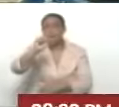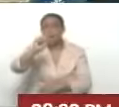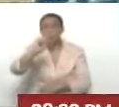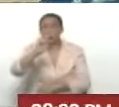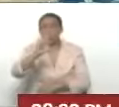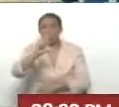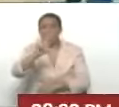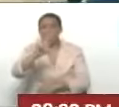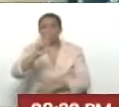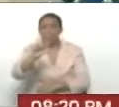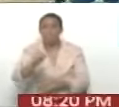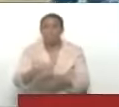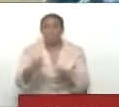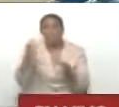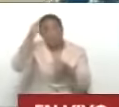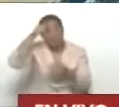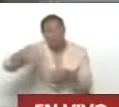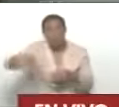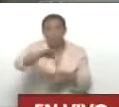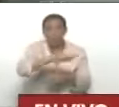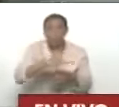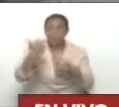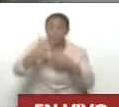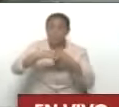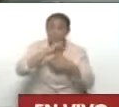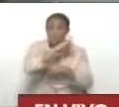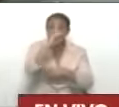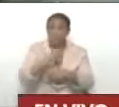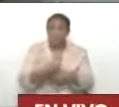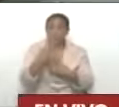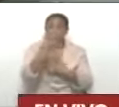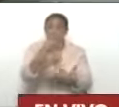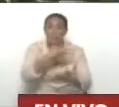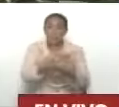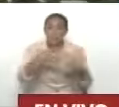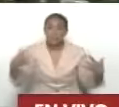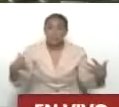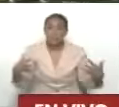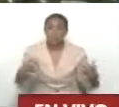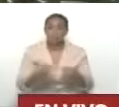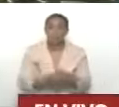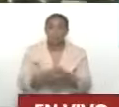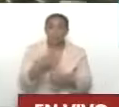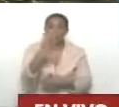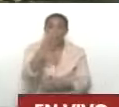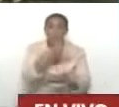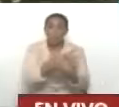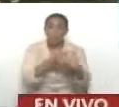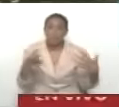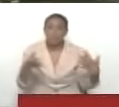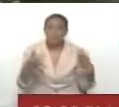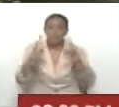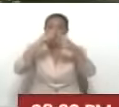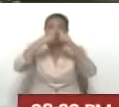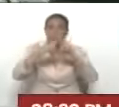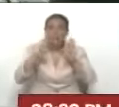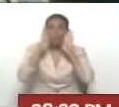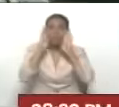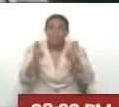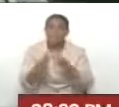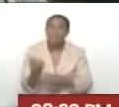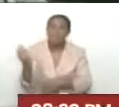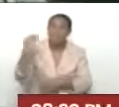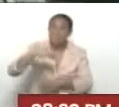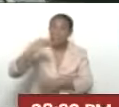para el pueblo de Cabima, para el Zulia, 4 millones. Hito 4 millones y vamos por